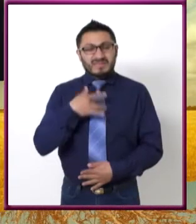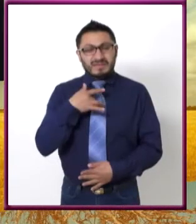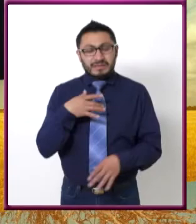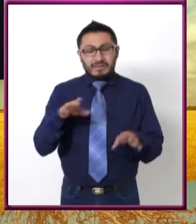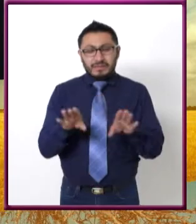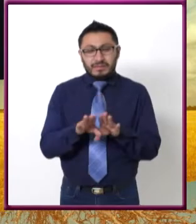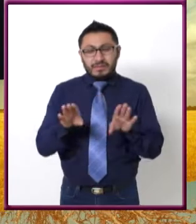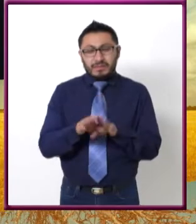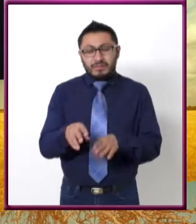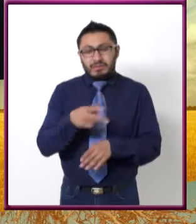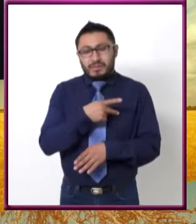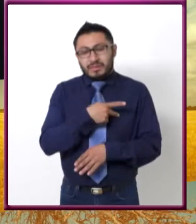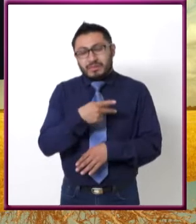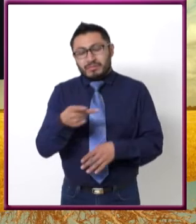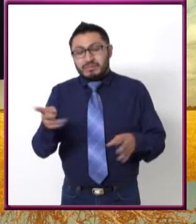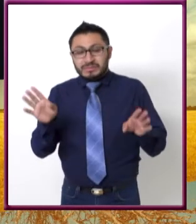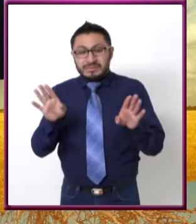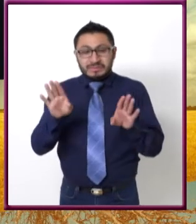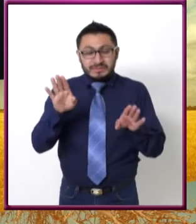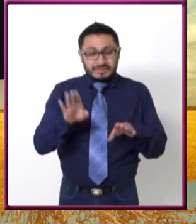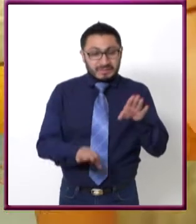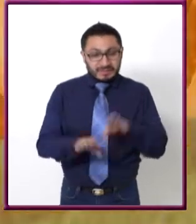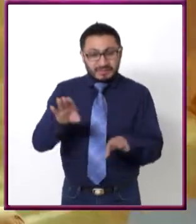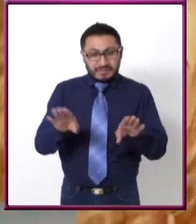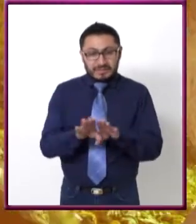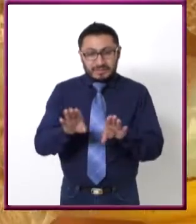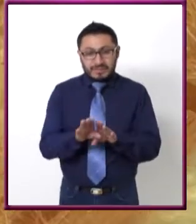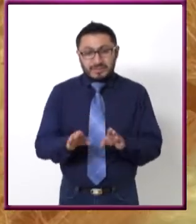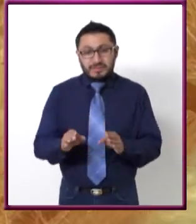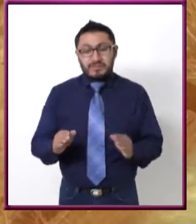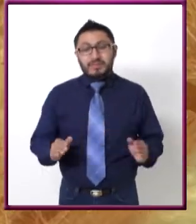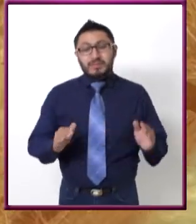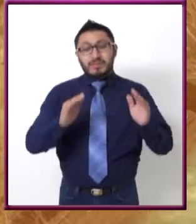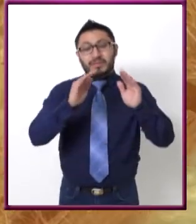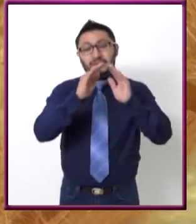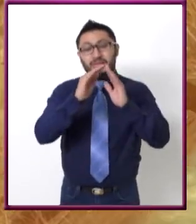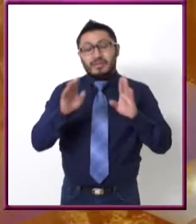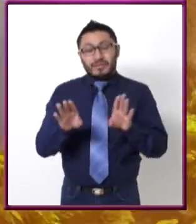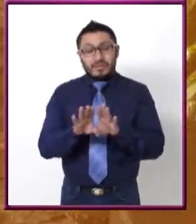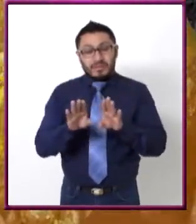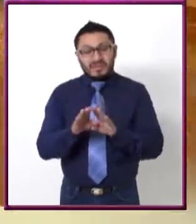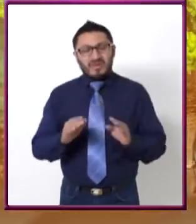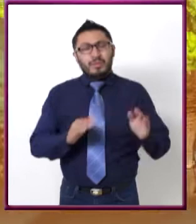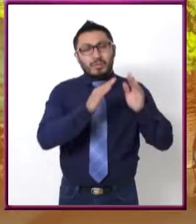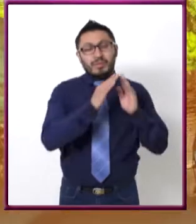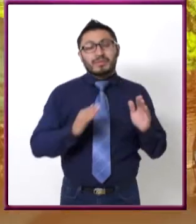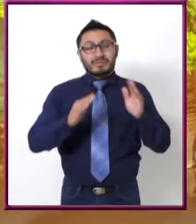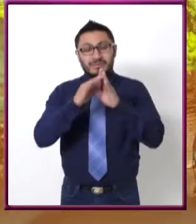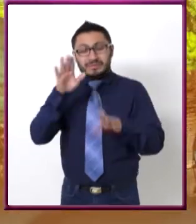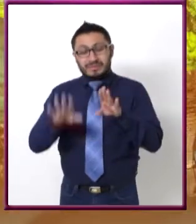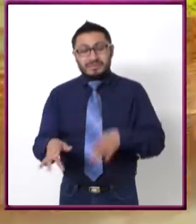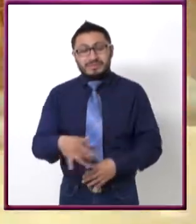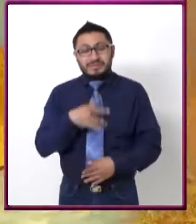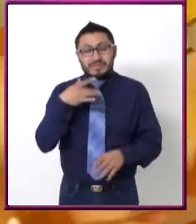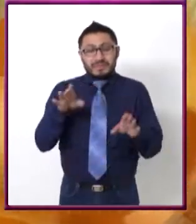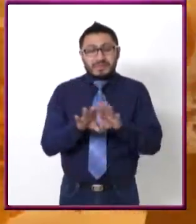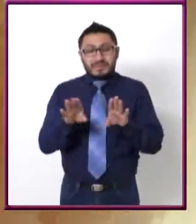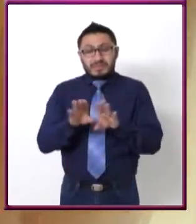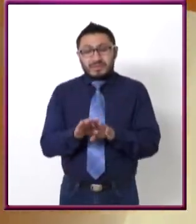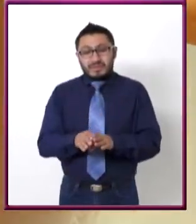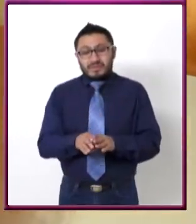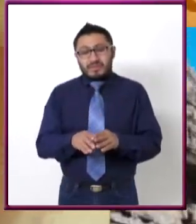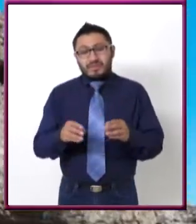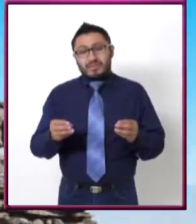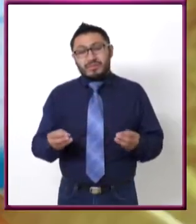A veces me siento como pobre colina y otras como montaña, de cumbres repetidas. Unas veces me